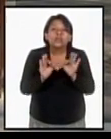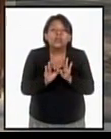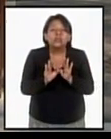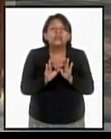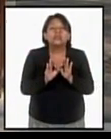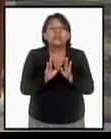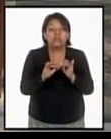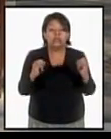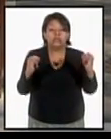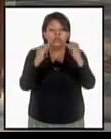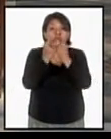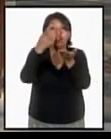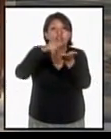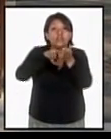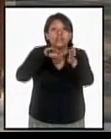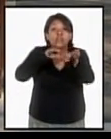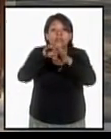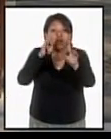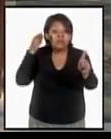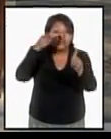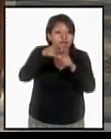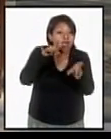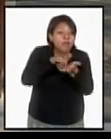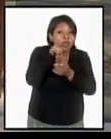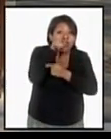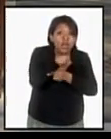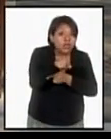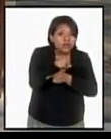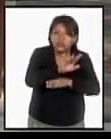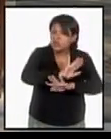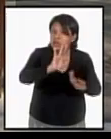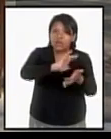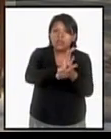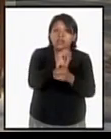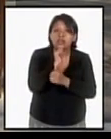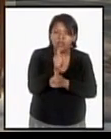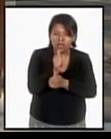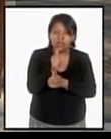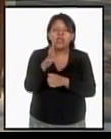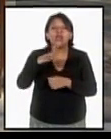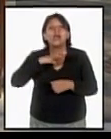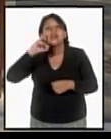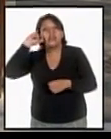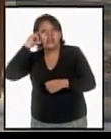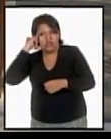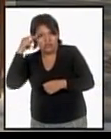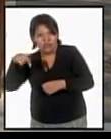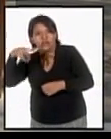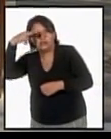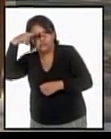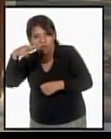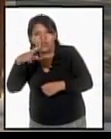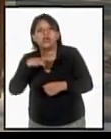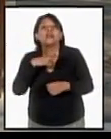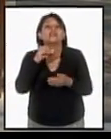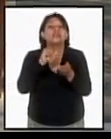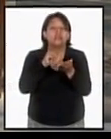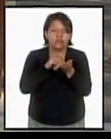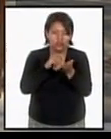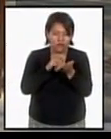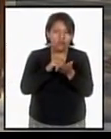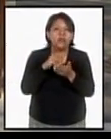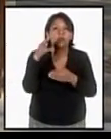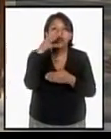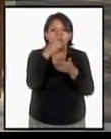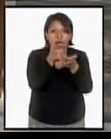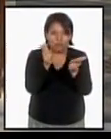institucional a favor de ellos que deje de discriminarlos. Están ahí los indígenas en México, y están también los afrodescendientes. María